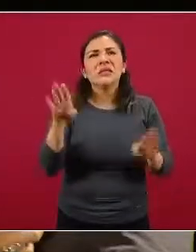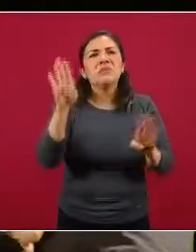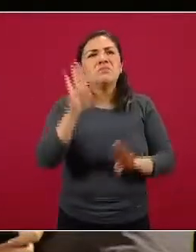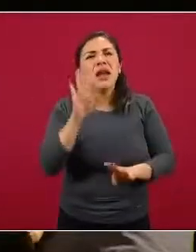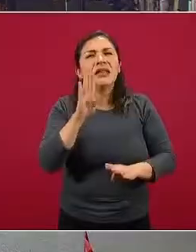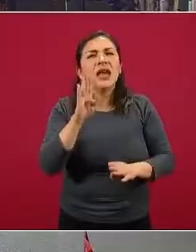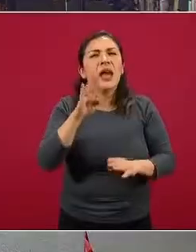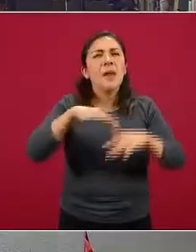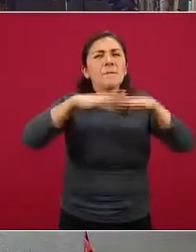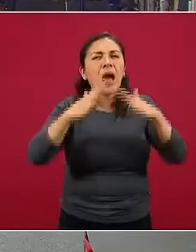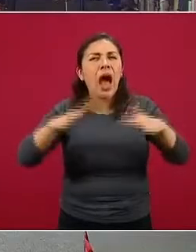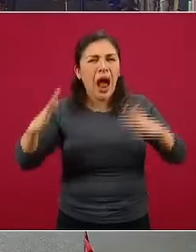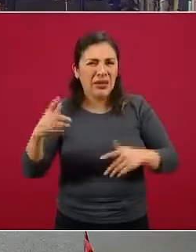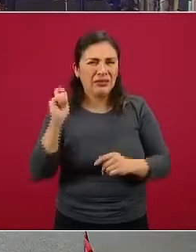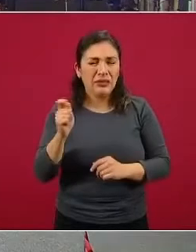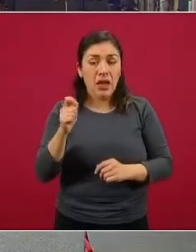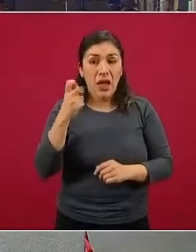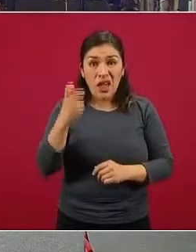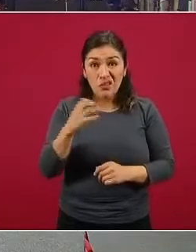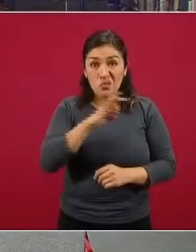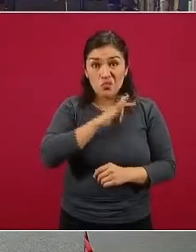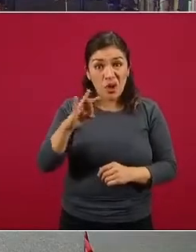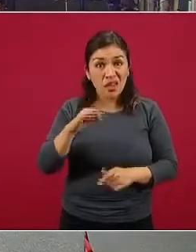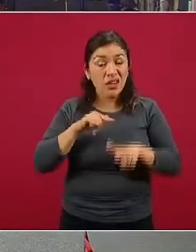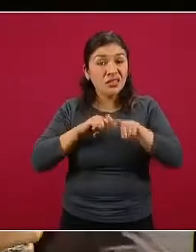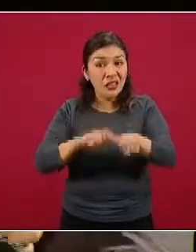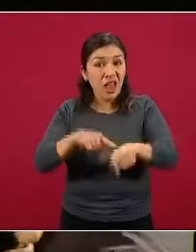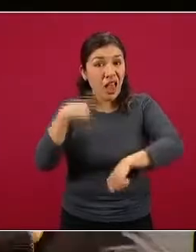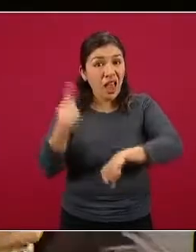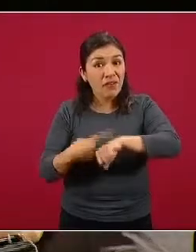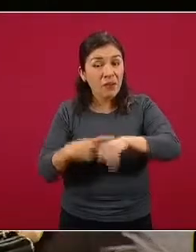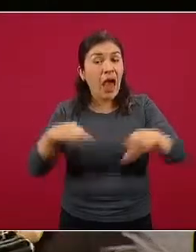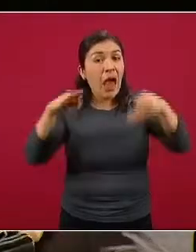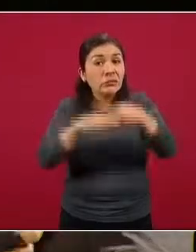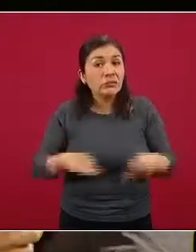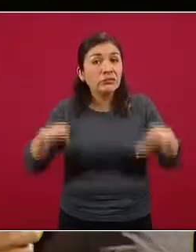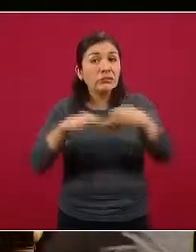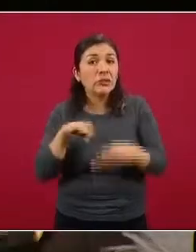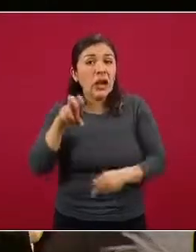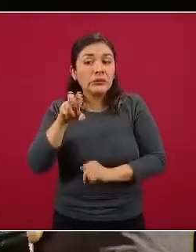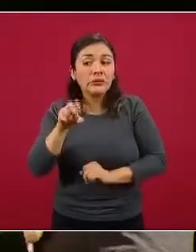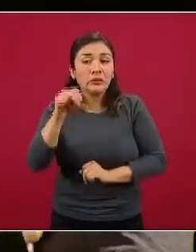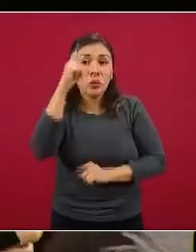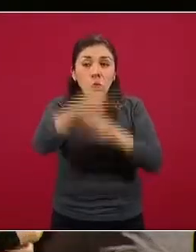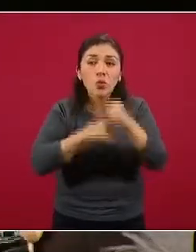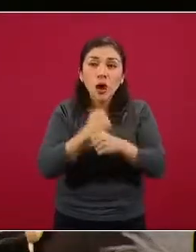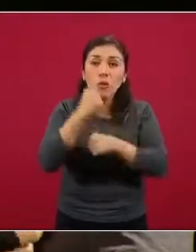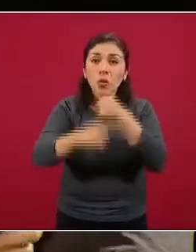tropical, esto puede ayudar a que esta enfermedad, si ya va a ser una constante en los años, pues